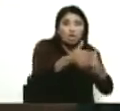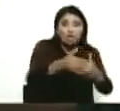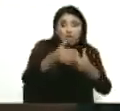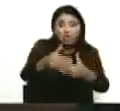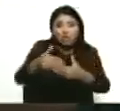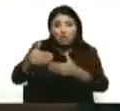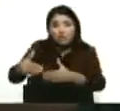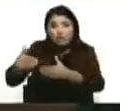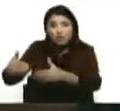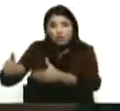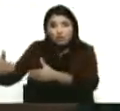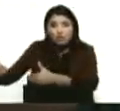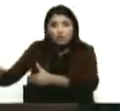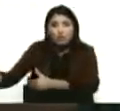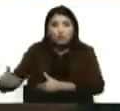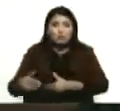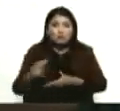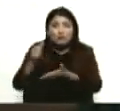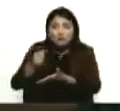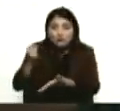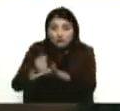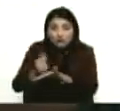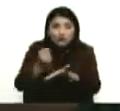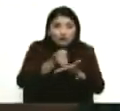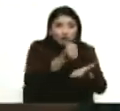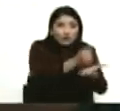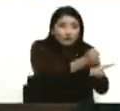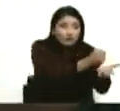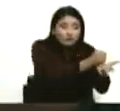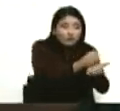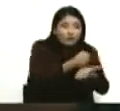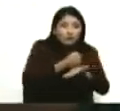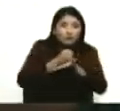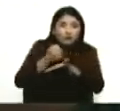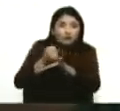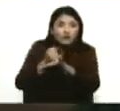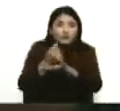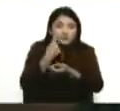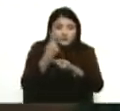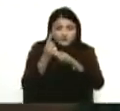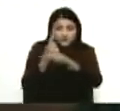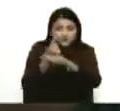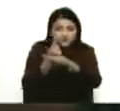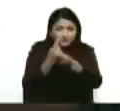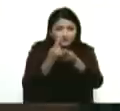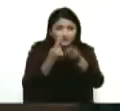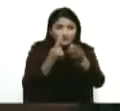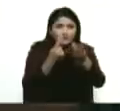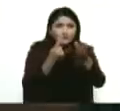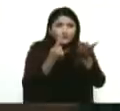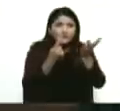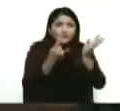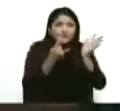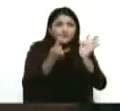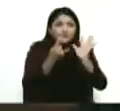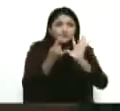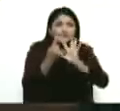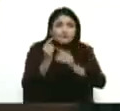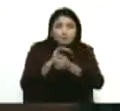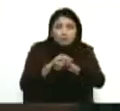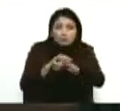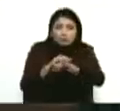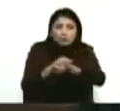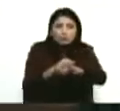otro, un funcionario a otro, un sello, otro sello, y otro sello, y otro sello, y eso da cabida, primero, a la lentitud